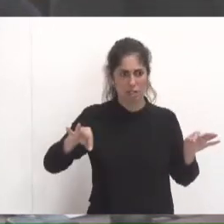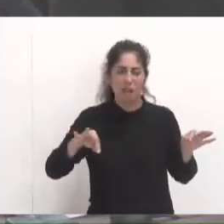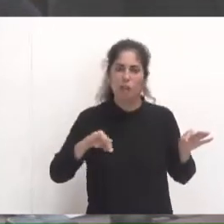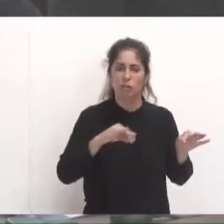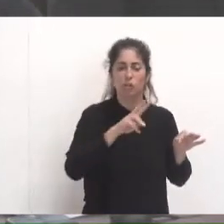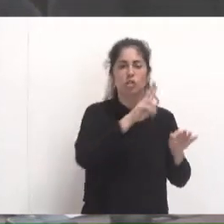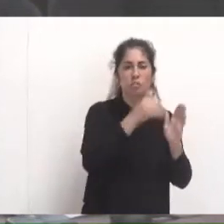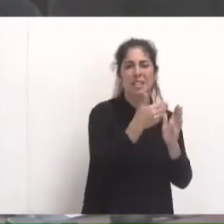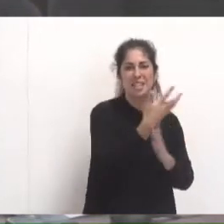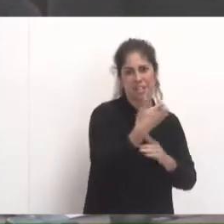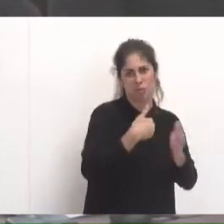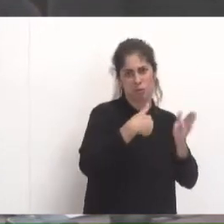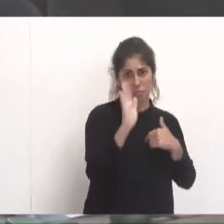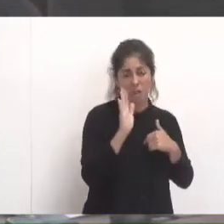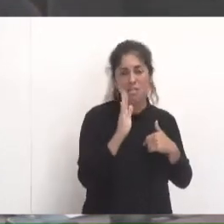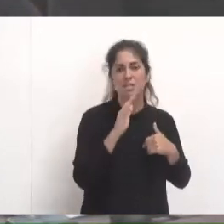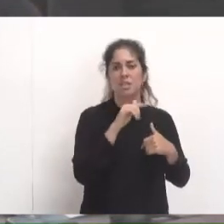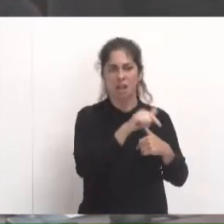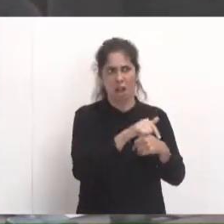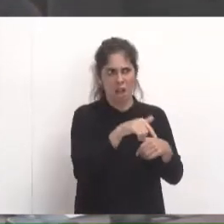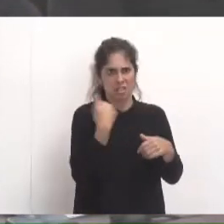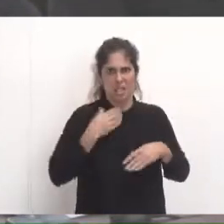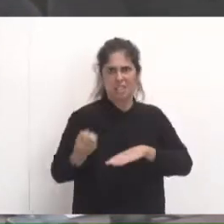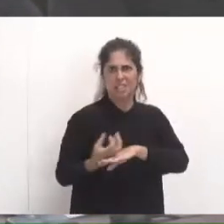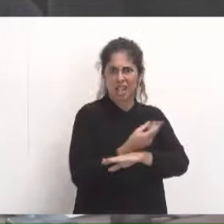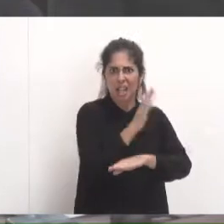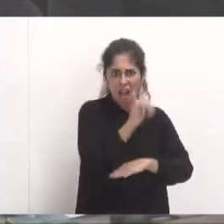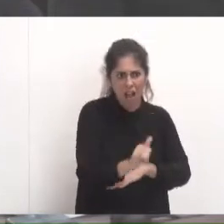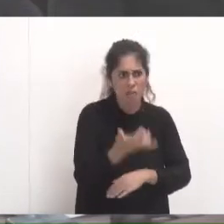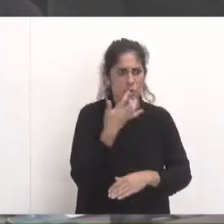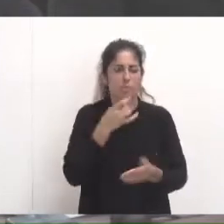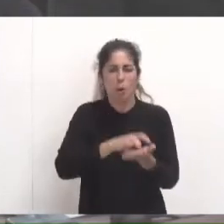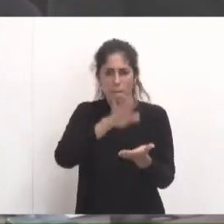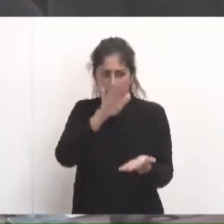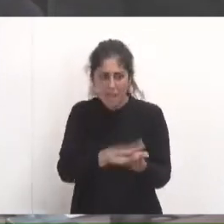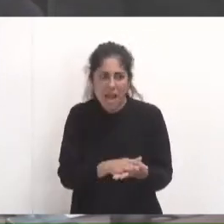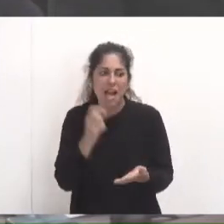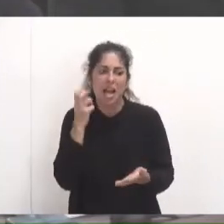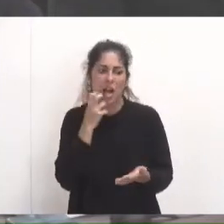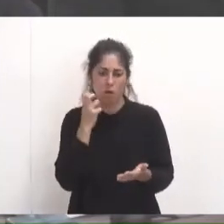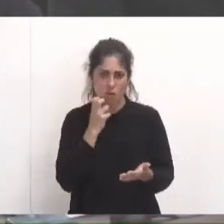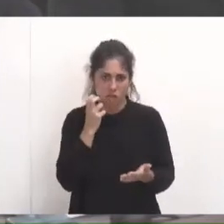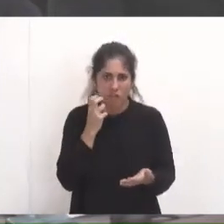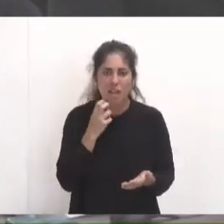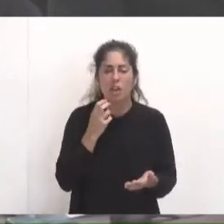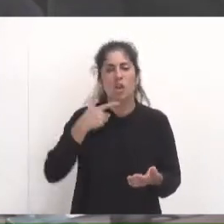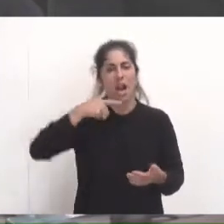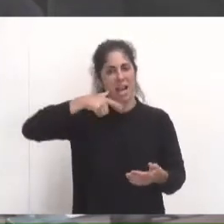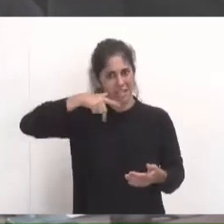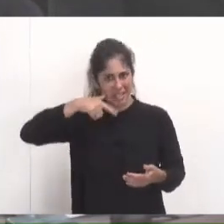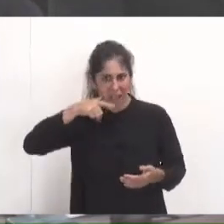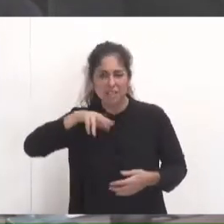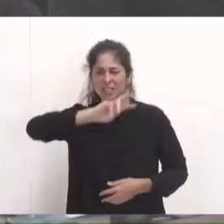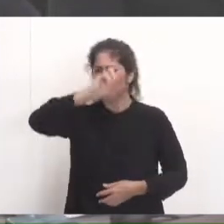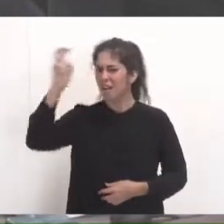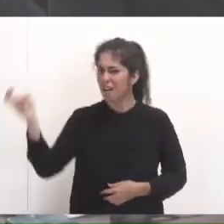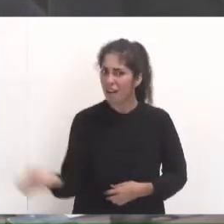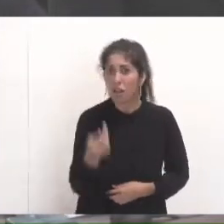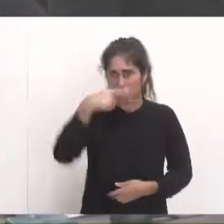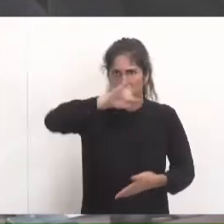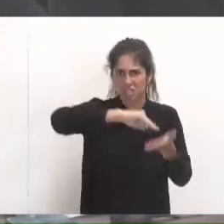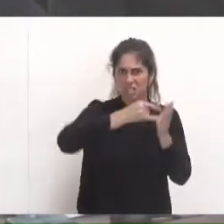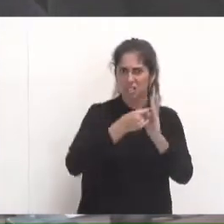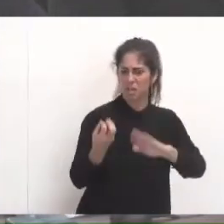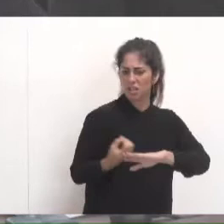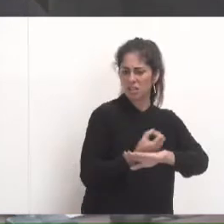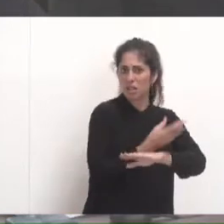Málaga, Oviedo, no me voy a Madrid, Barcelona, Oviedo, Málaga, Alicante, etcétera. Disponen de ese sistema. Y